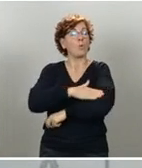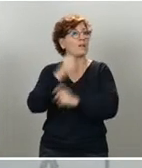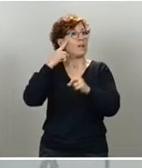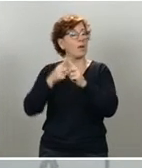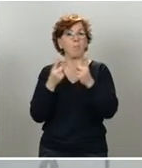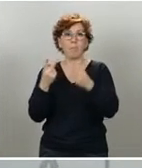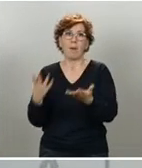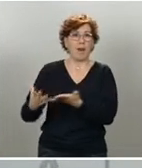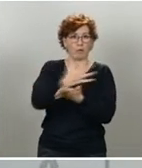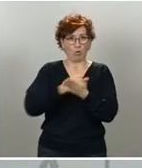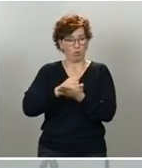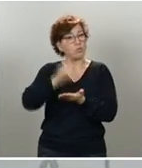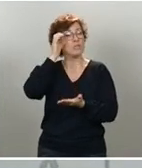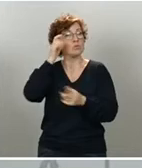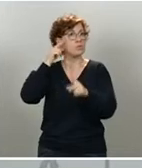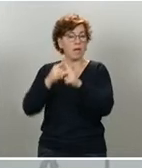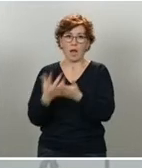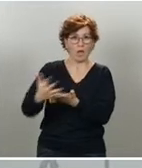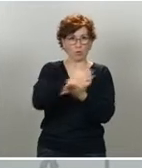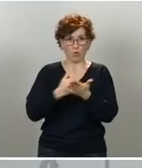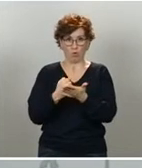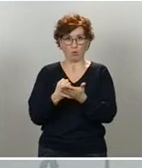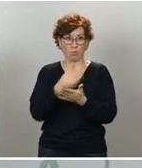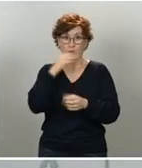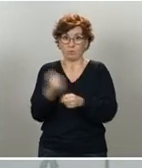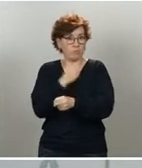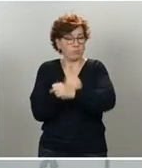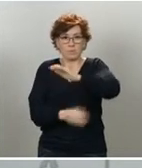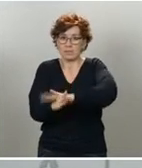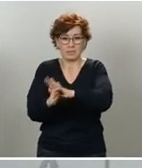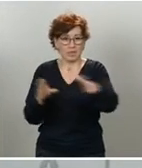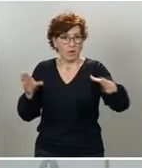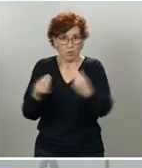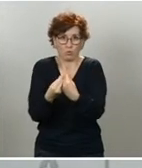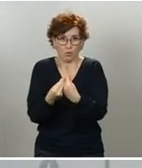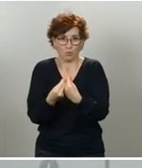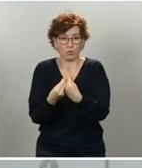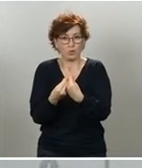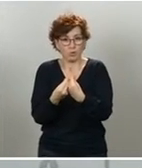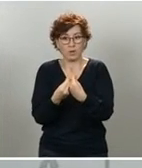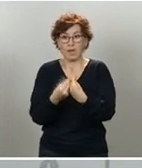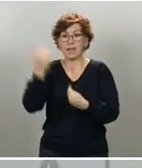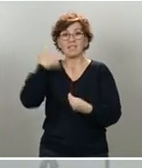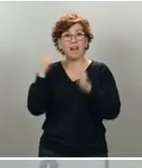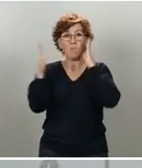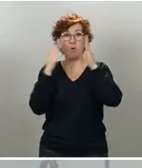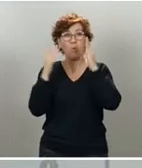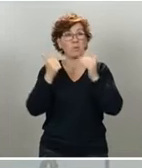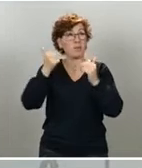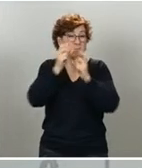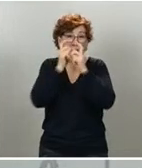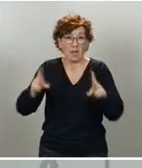a todos. Debemos seguir, por ello, trabajando juntos y ahora que hemos superado los peores momentos de urgencia y